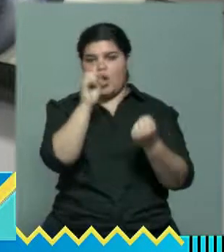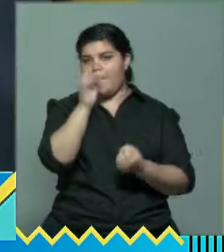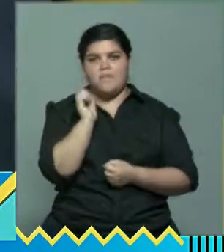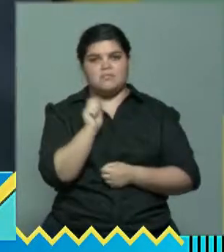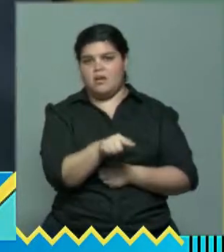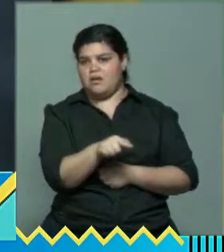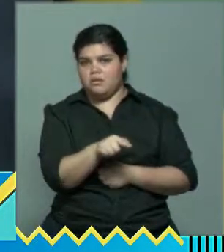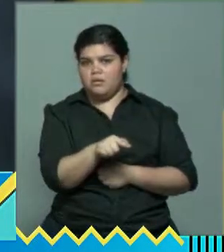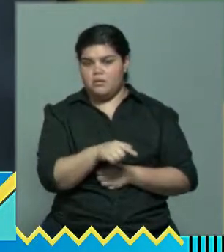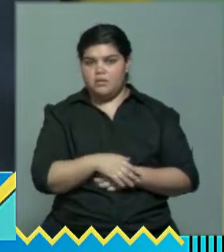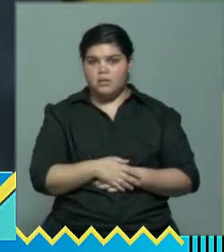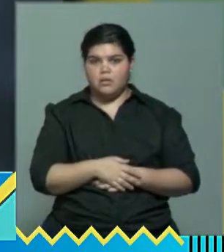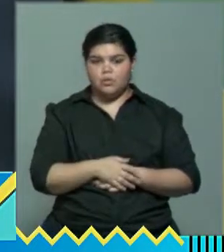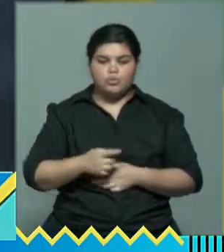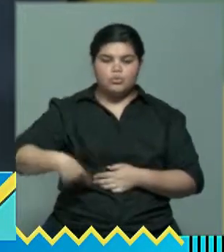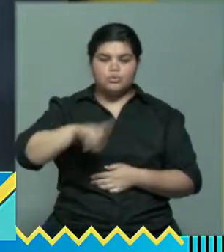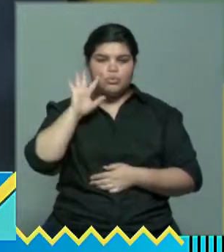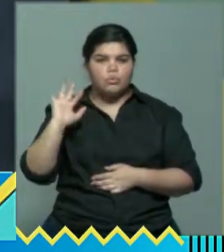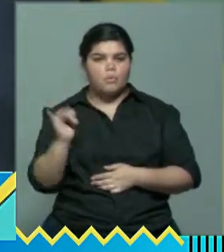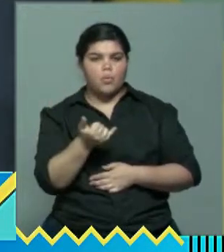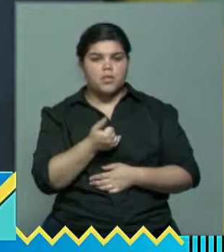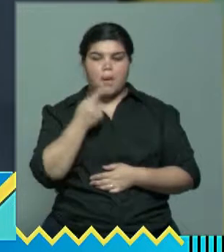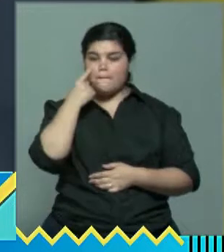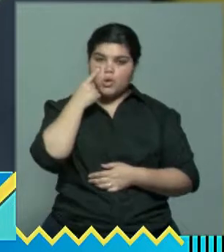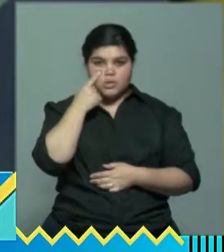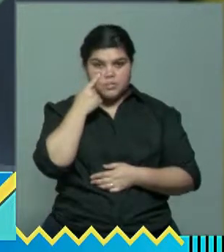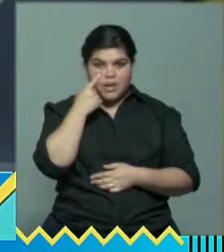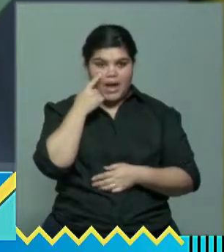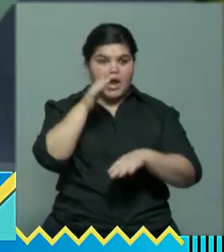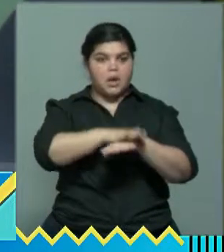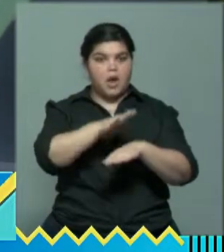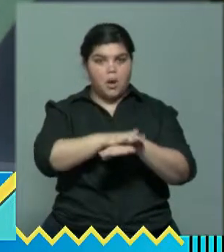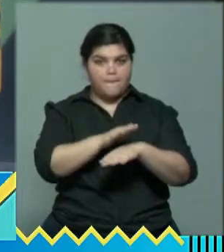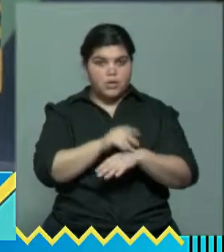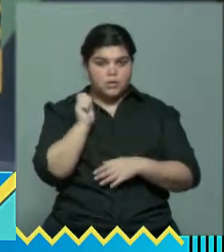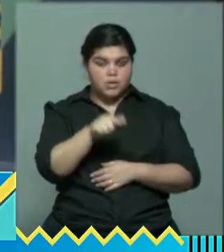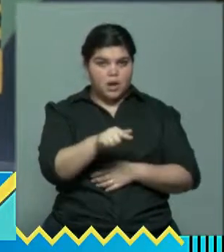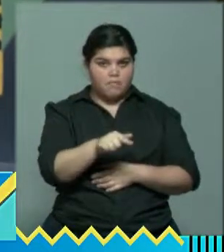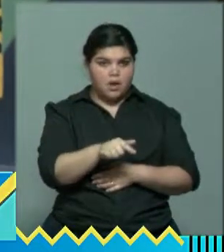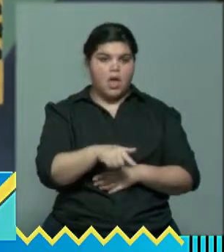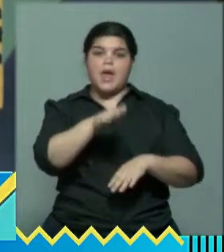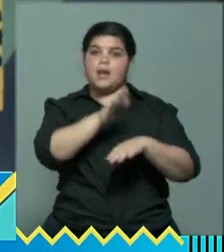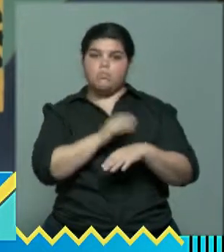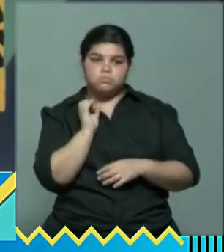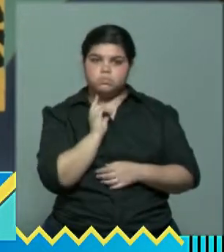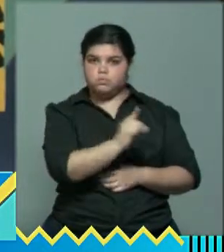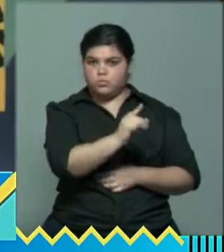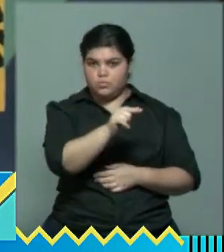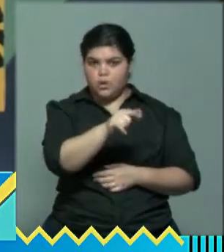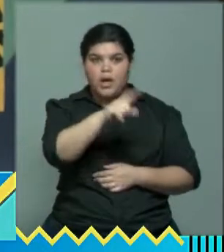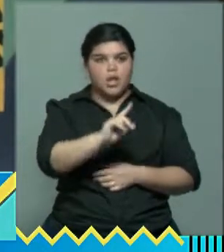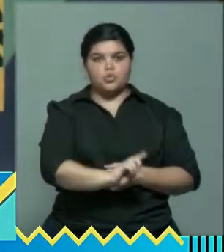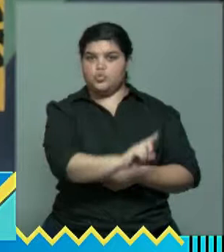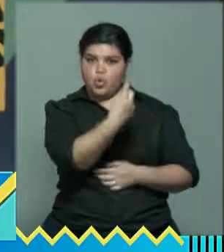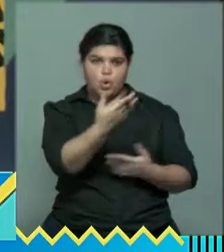Pero si nosotros vemos que un municipio se va a hacer cargo con las facultades que tiene, con la autonomía municipal